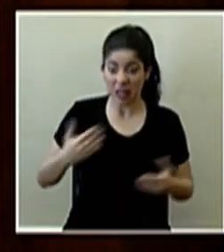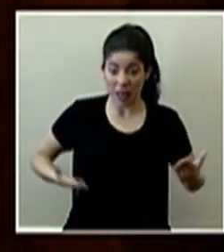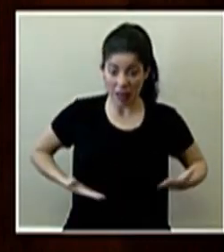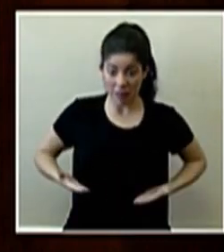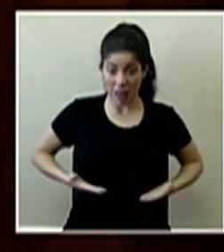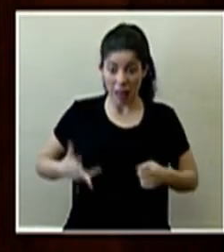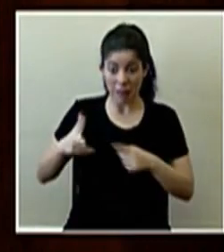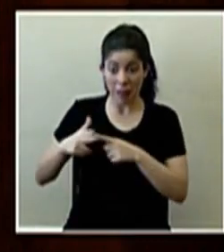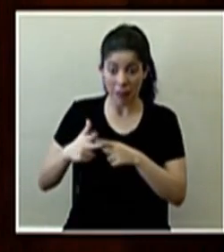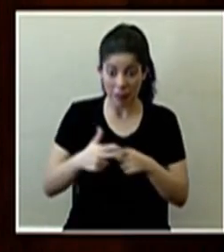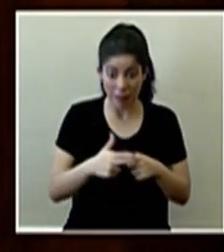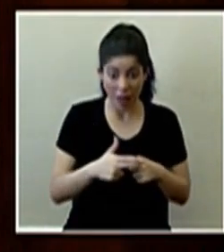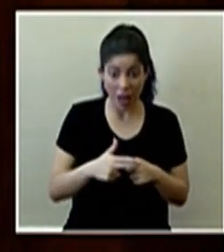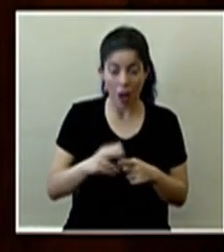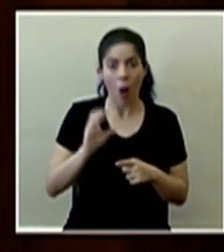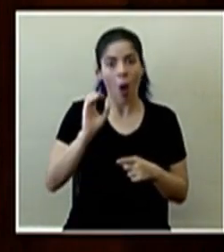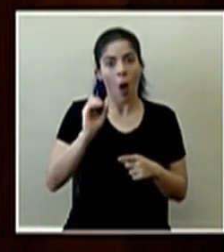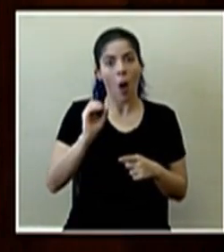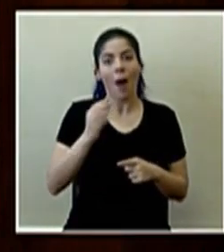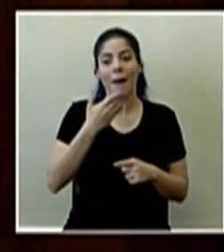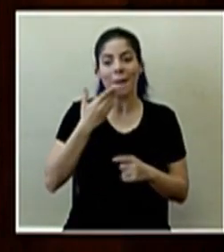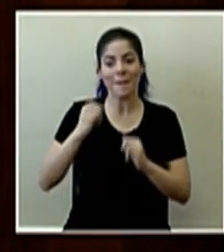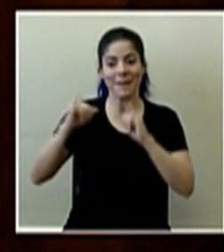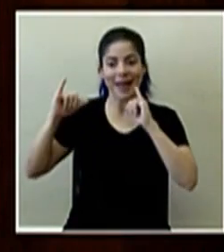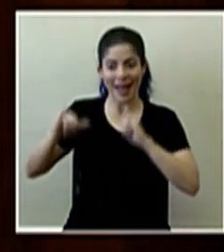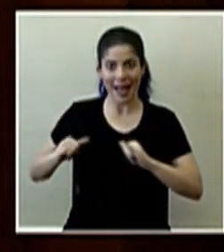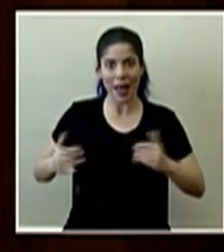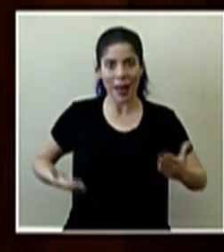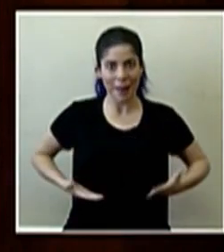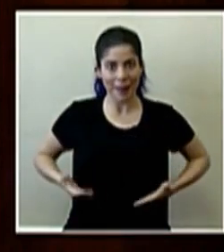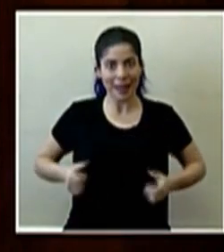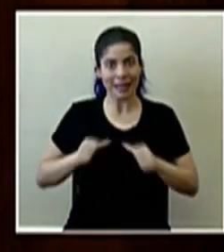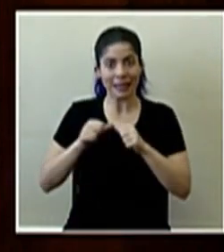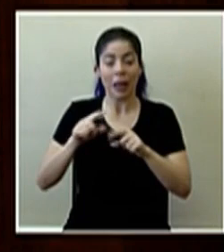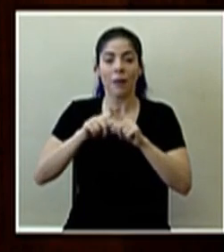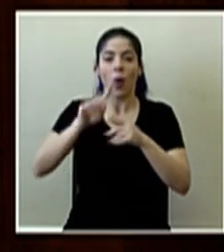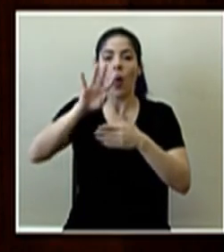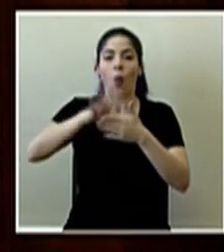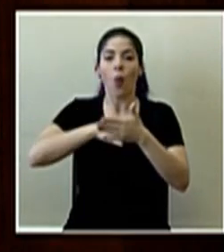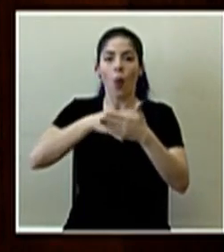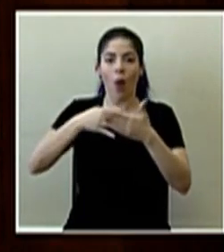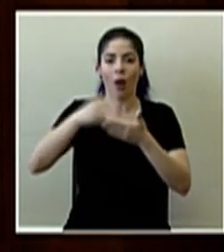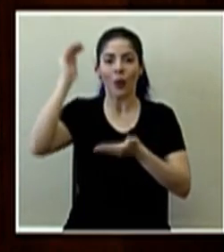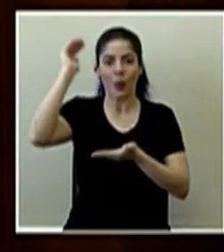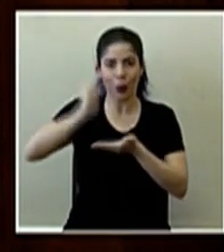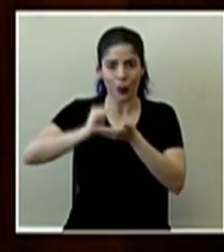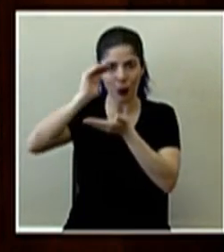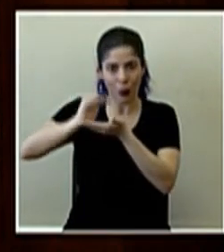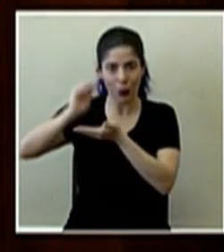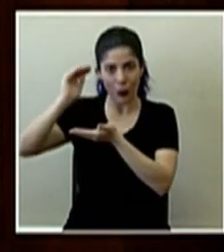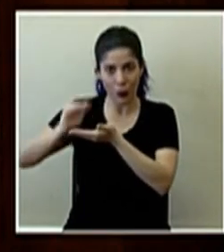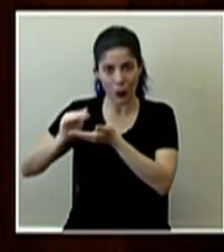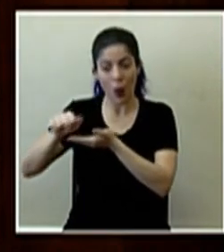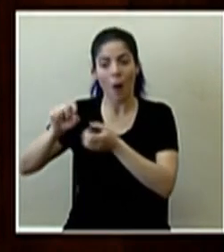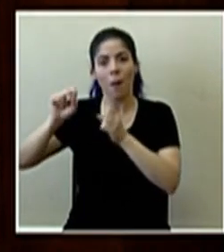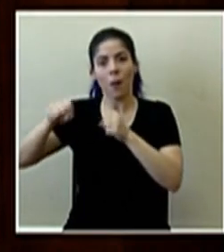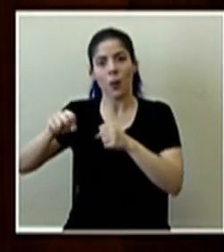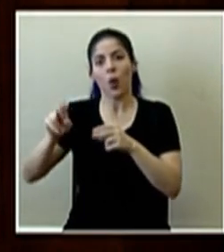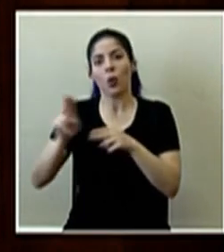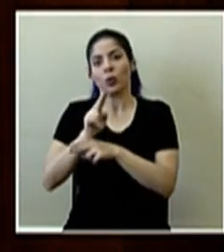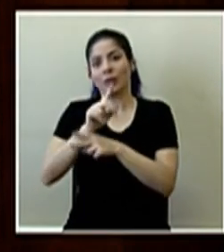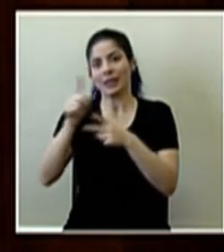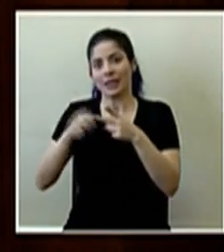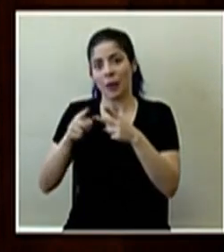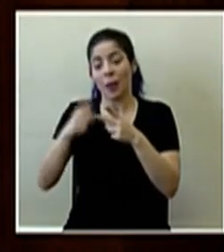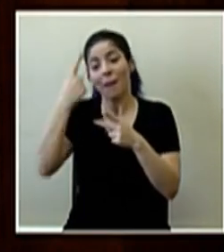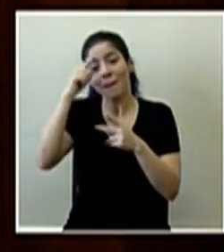personal o la mantengo en planilla, pero con un horario, una jornada reducida, opte por la segunda, para que las